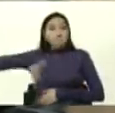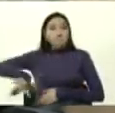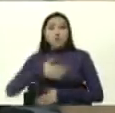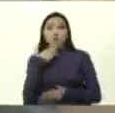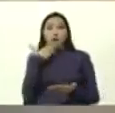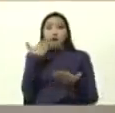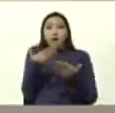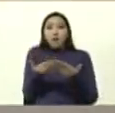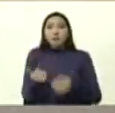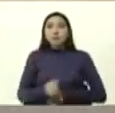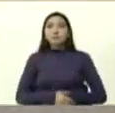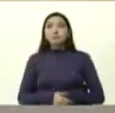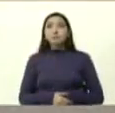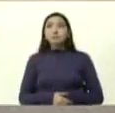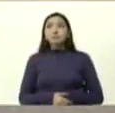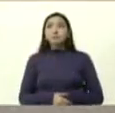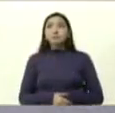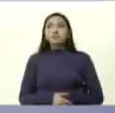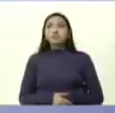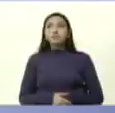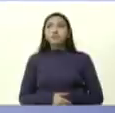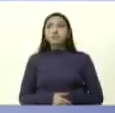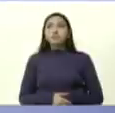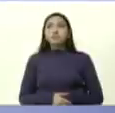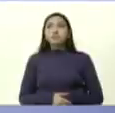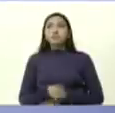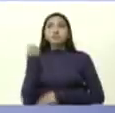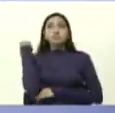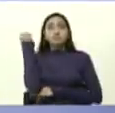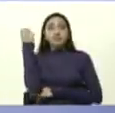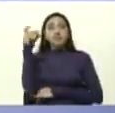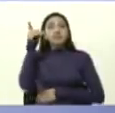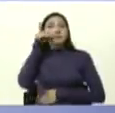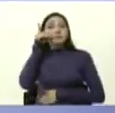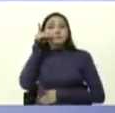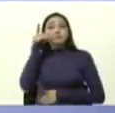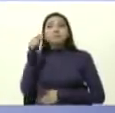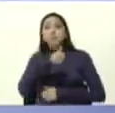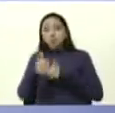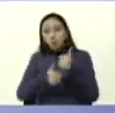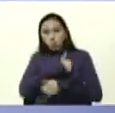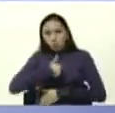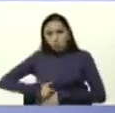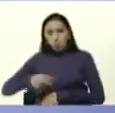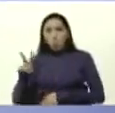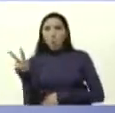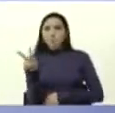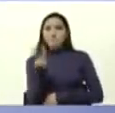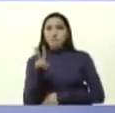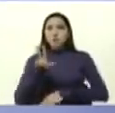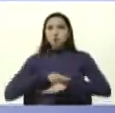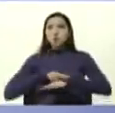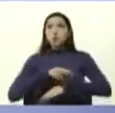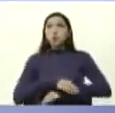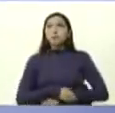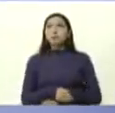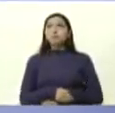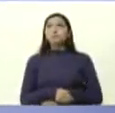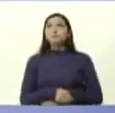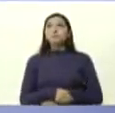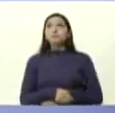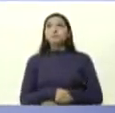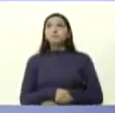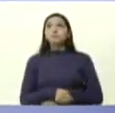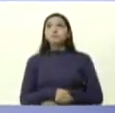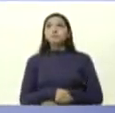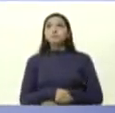gracias. Bien, han sido las declaraciones de la vicepresidenta ejecutiva de la República, doctora Delcy Rodríguez, declaraciones a